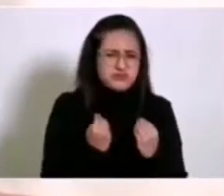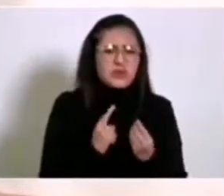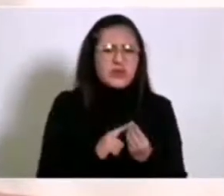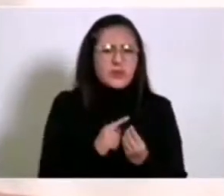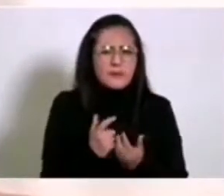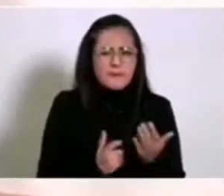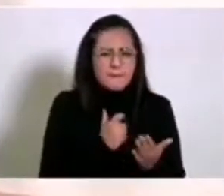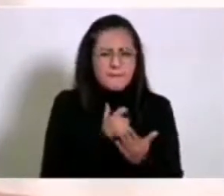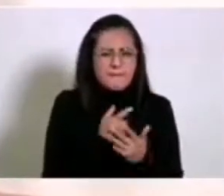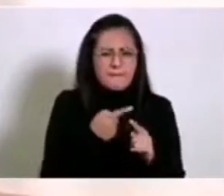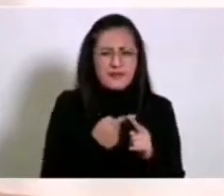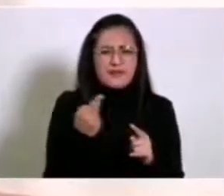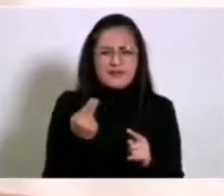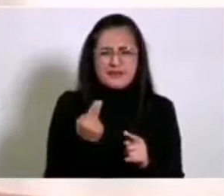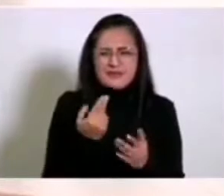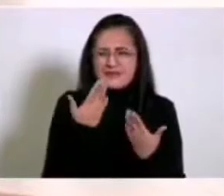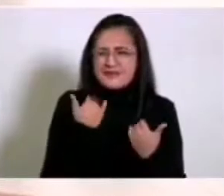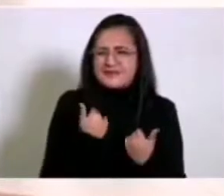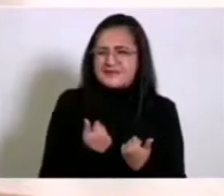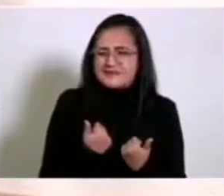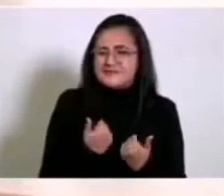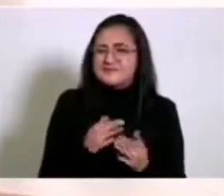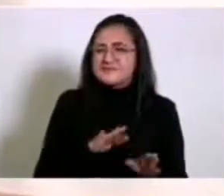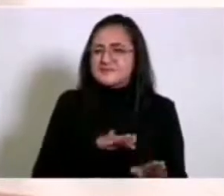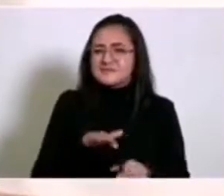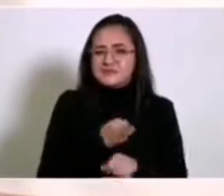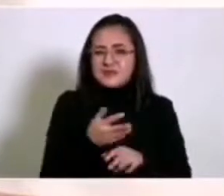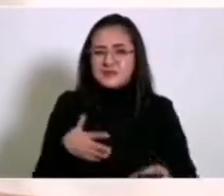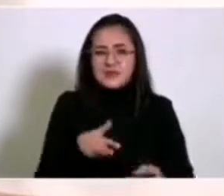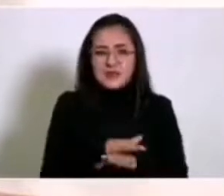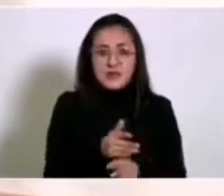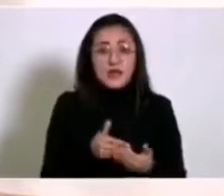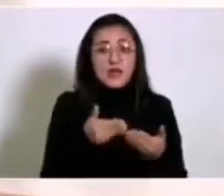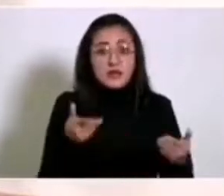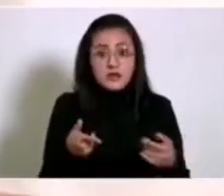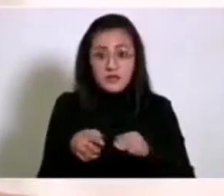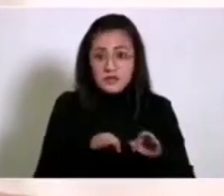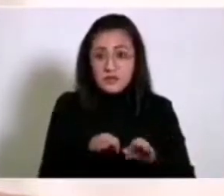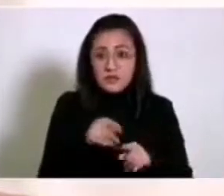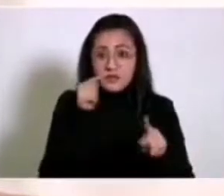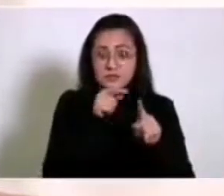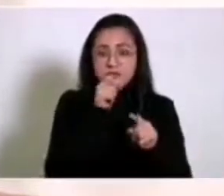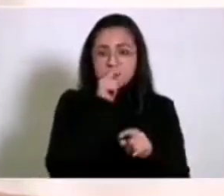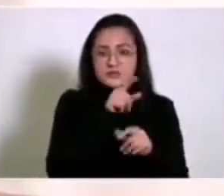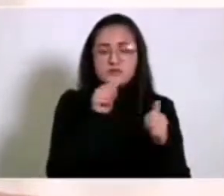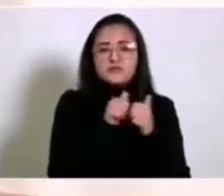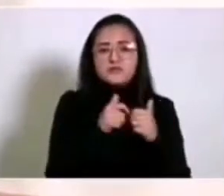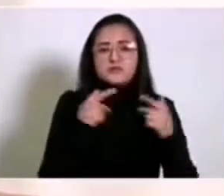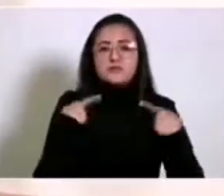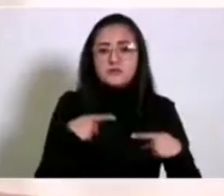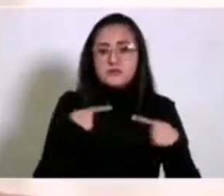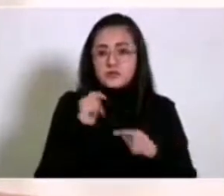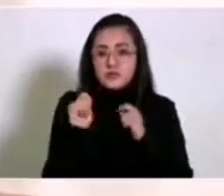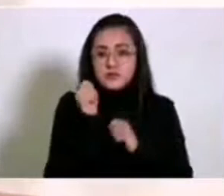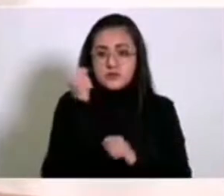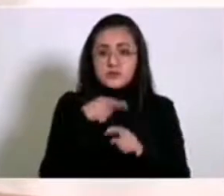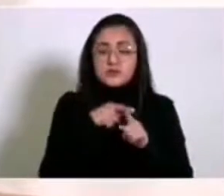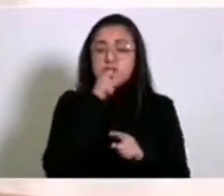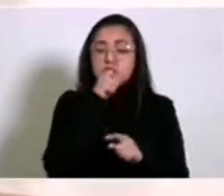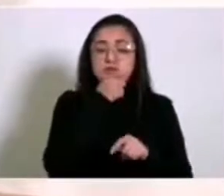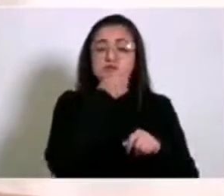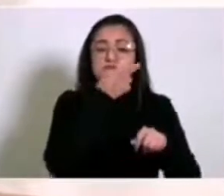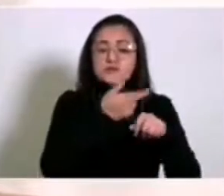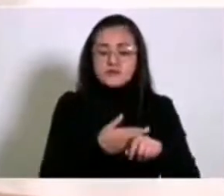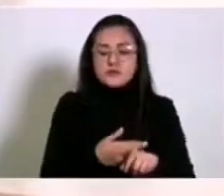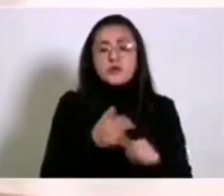que llevó a pagar servicios innecesarios lo que hemos modificado y actualmente trabajamos directamente con el personal técnico de esta secretaría